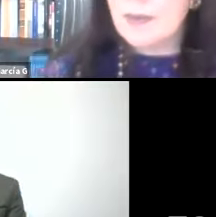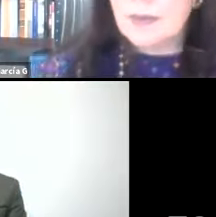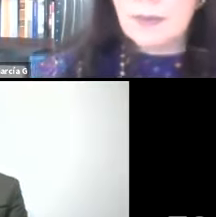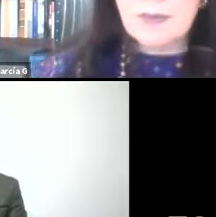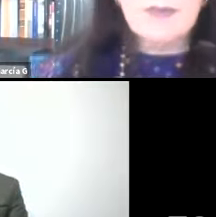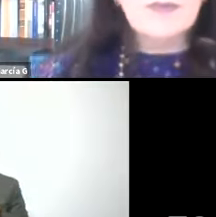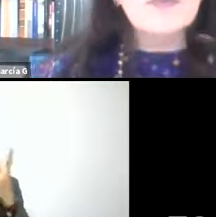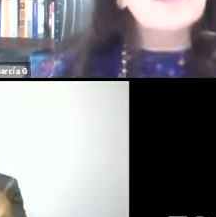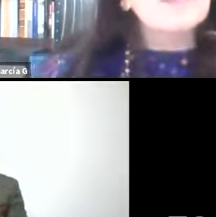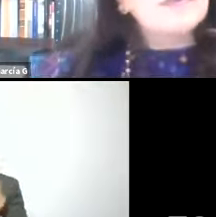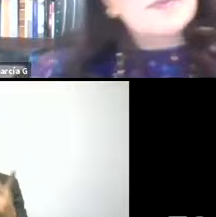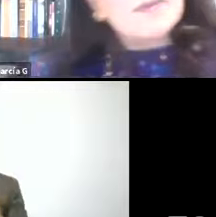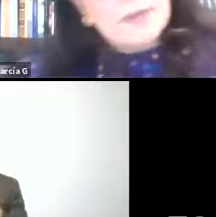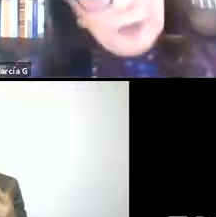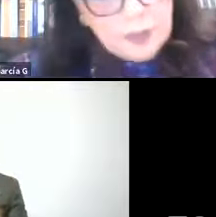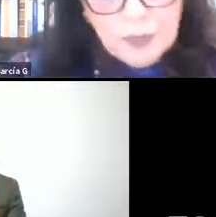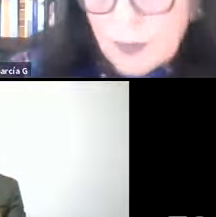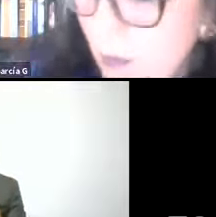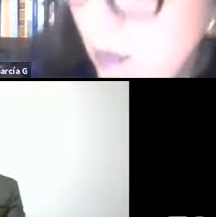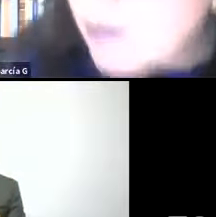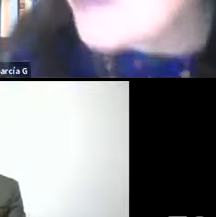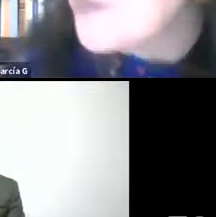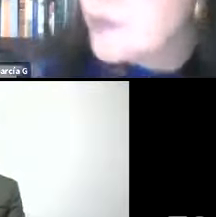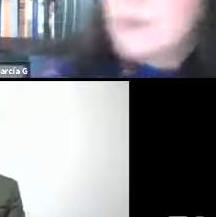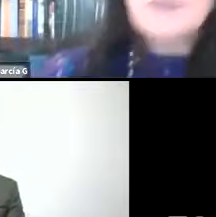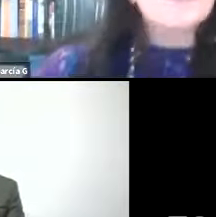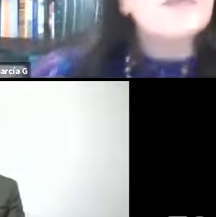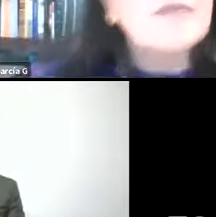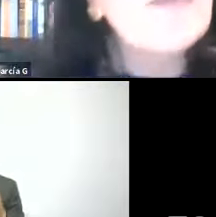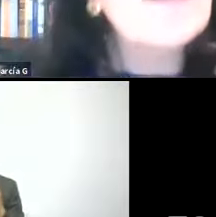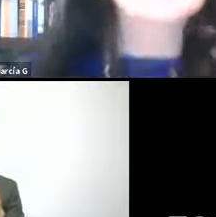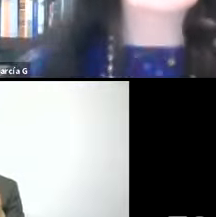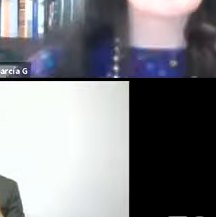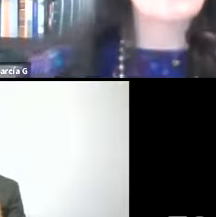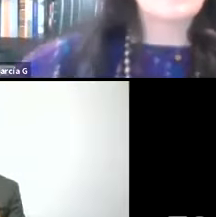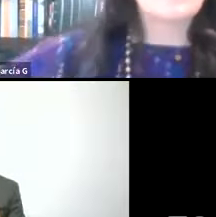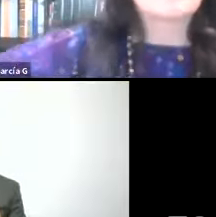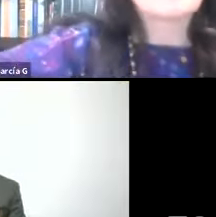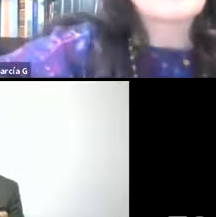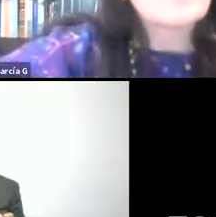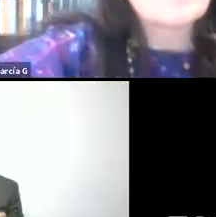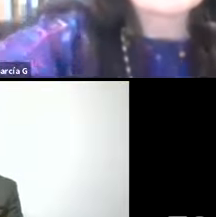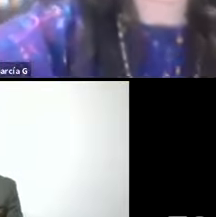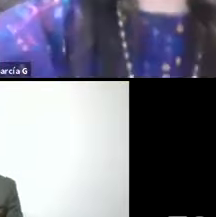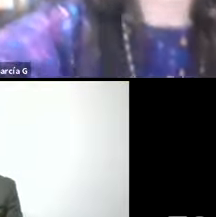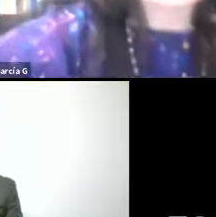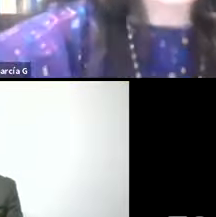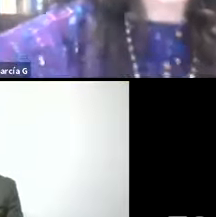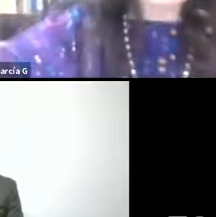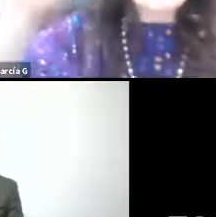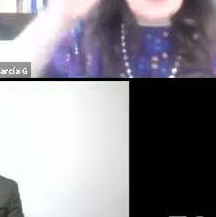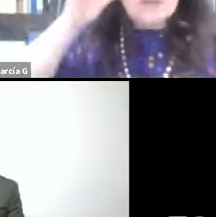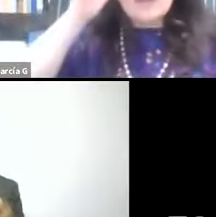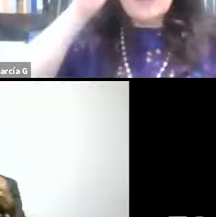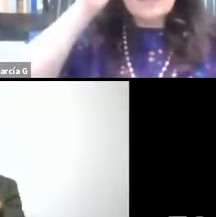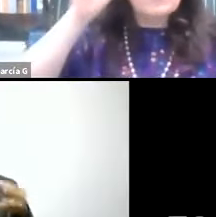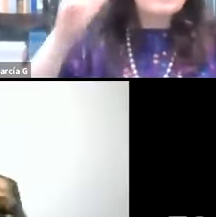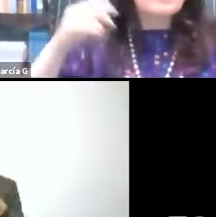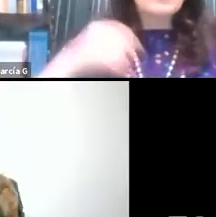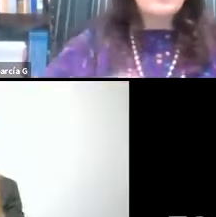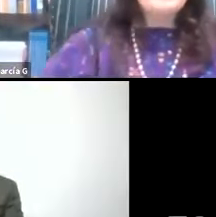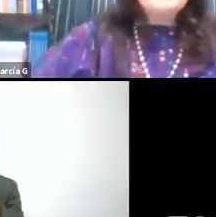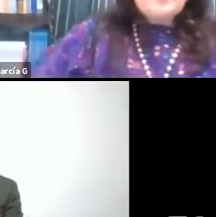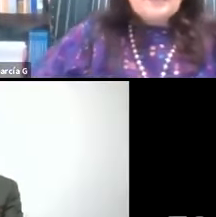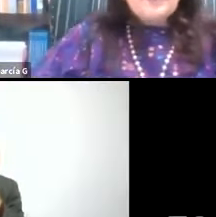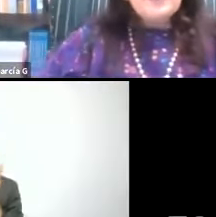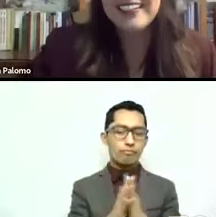me gustaría poner primero para todas nuestras ponentes. Y bueno,